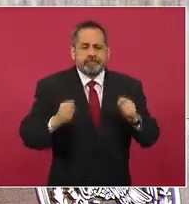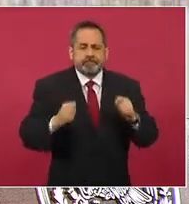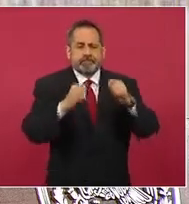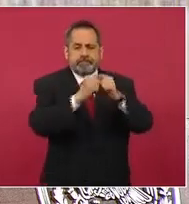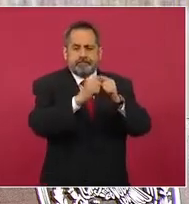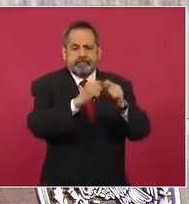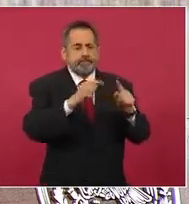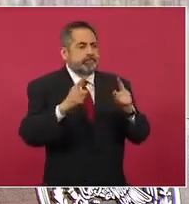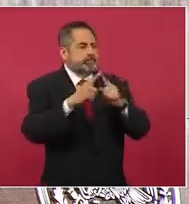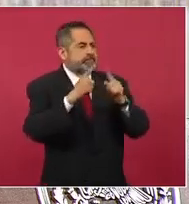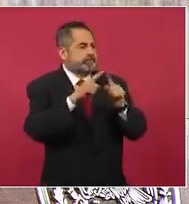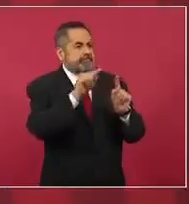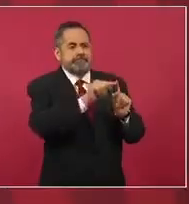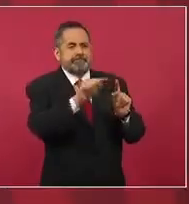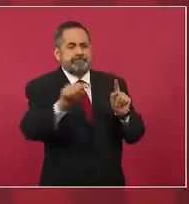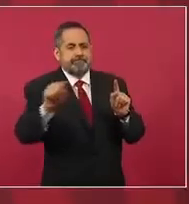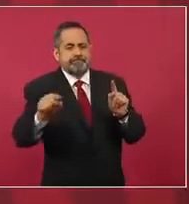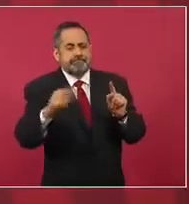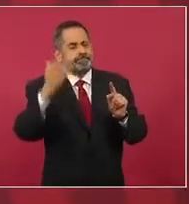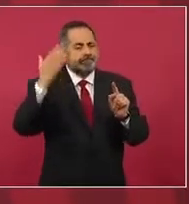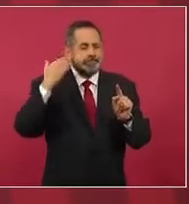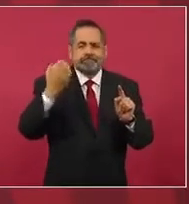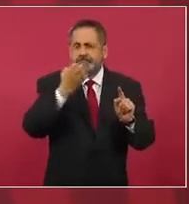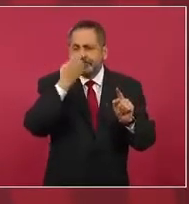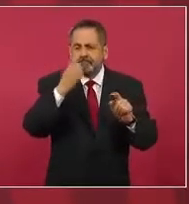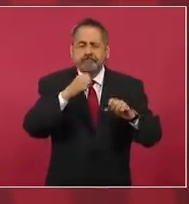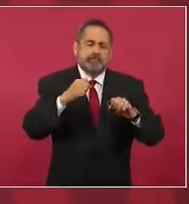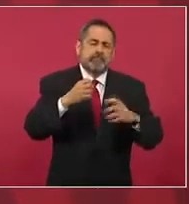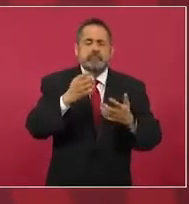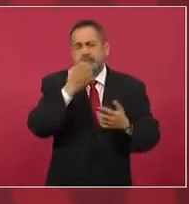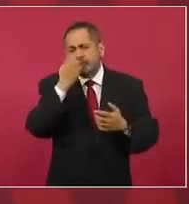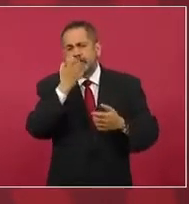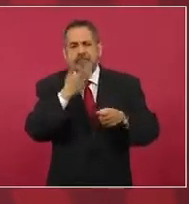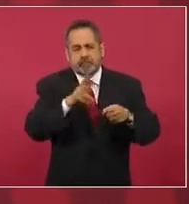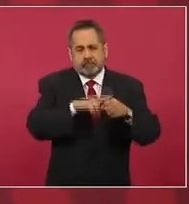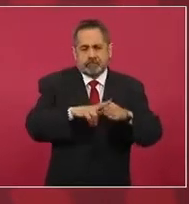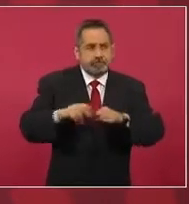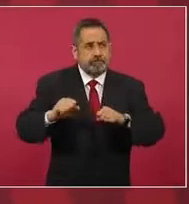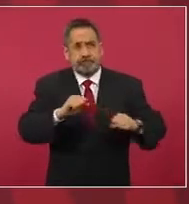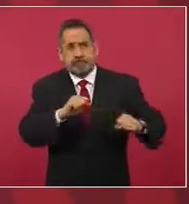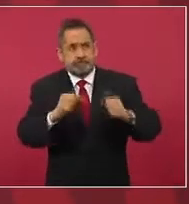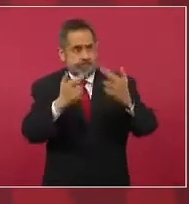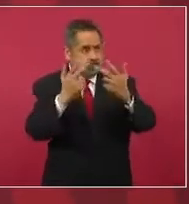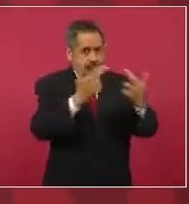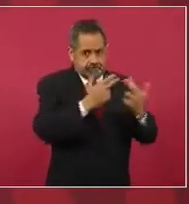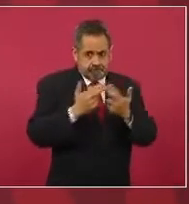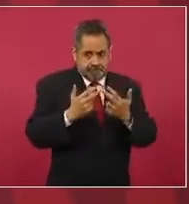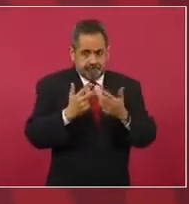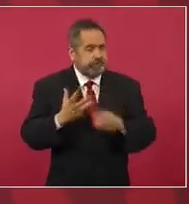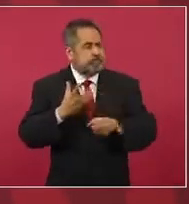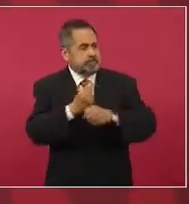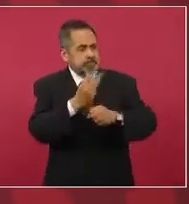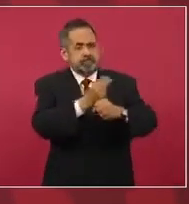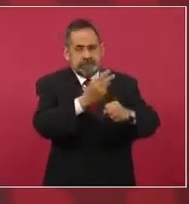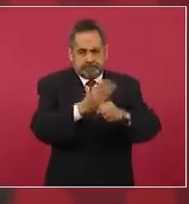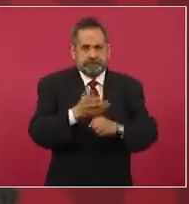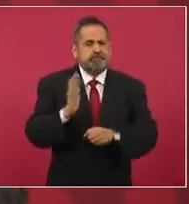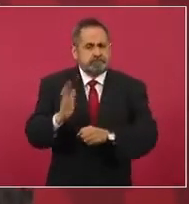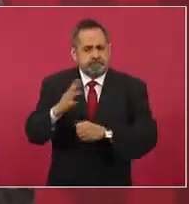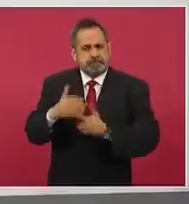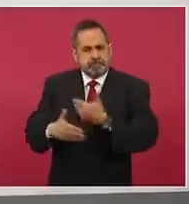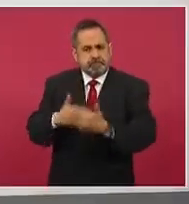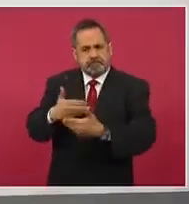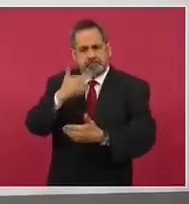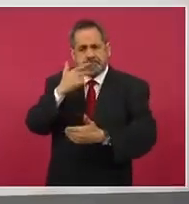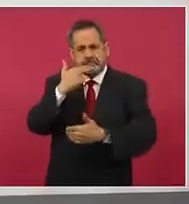por sismos, y escuelas y hospitales? Ya se informó y se está avanzando. Y también